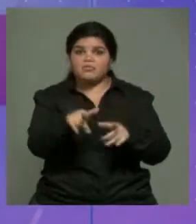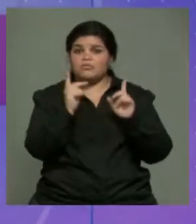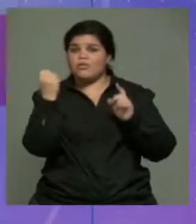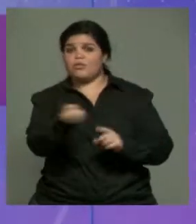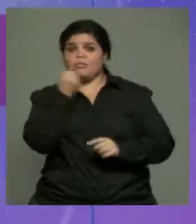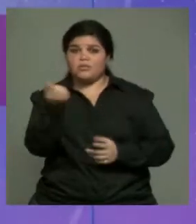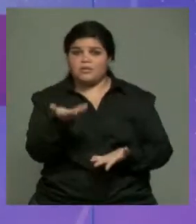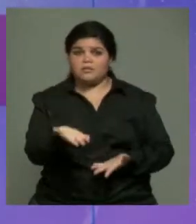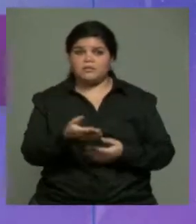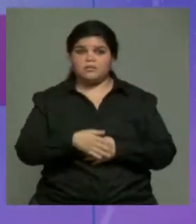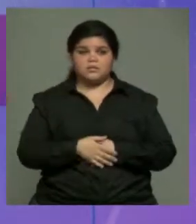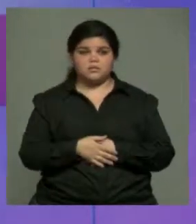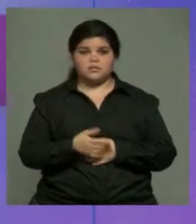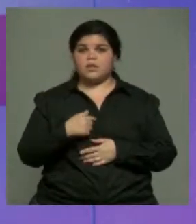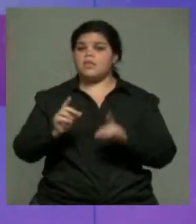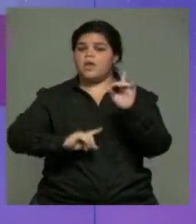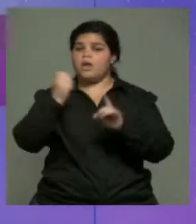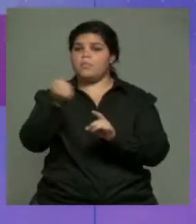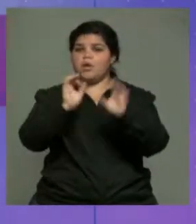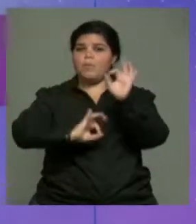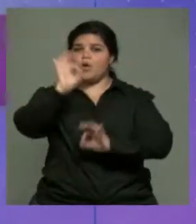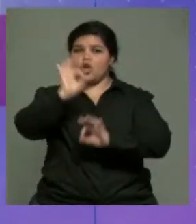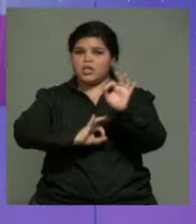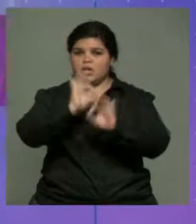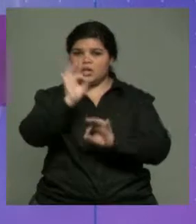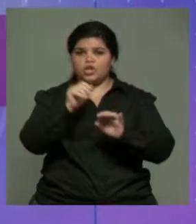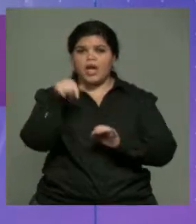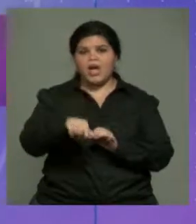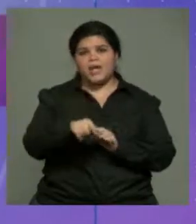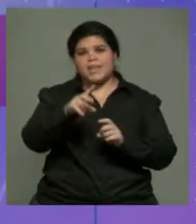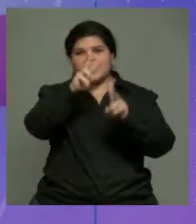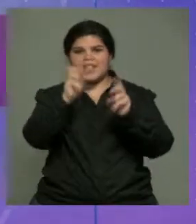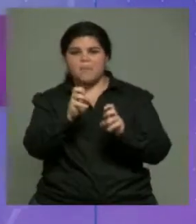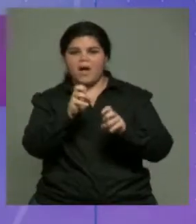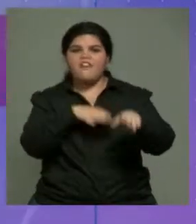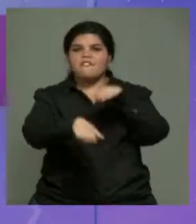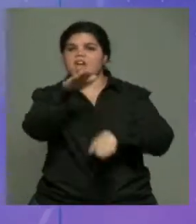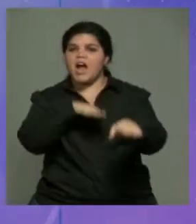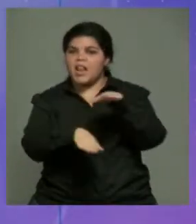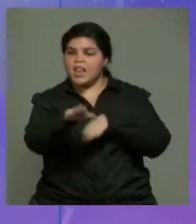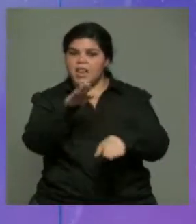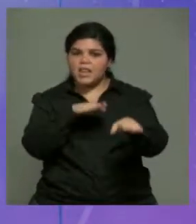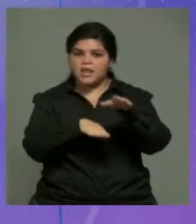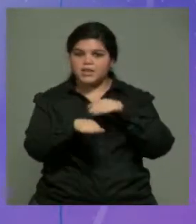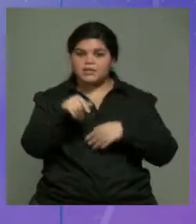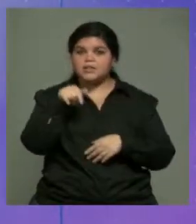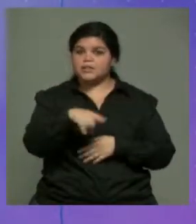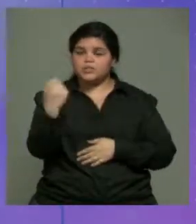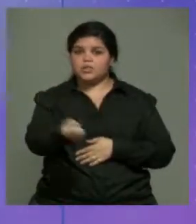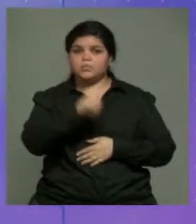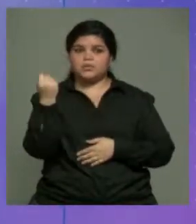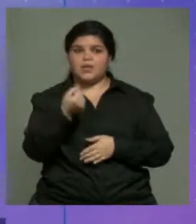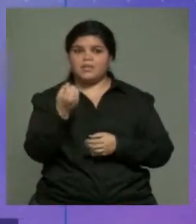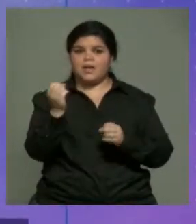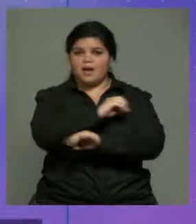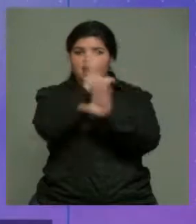lugar, uno esperaría que en un proyecto sobre, política vial esté claramente